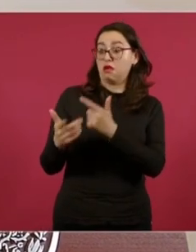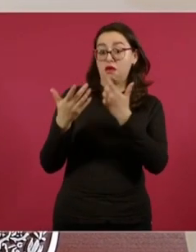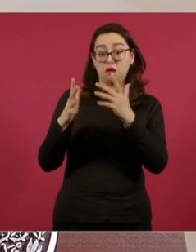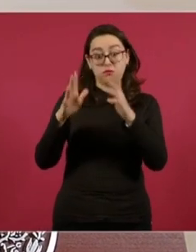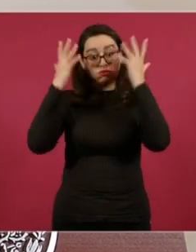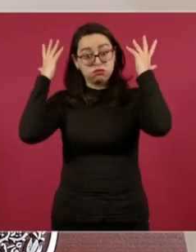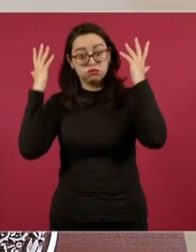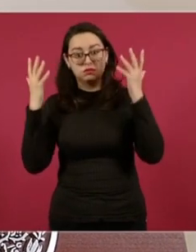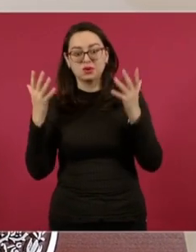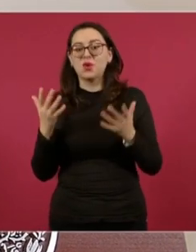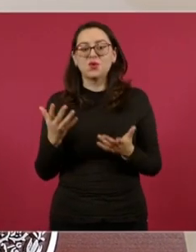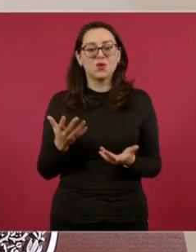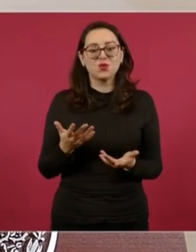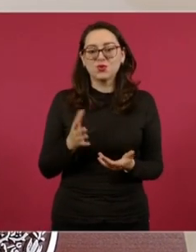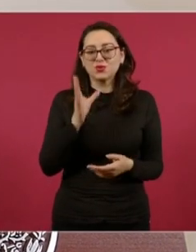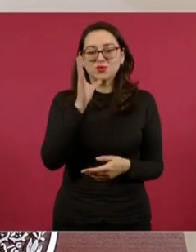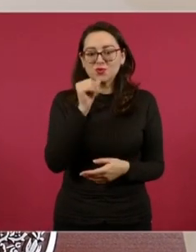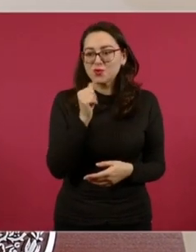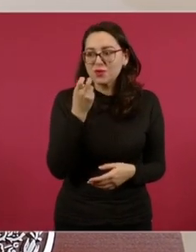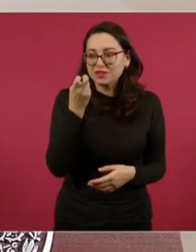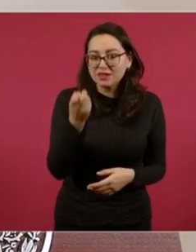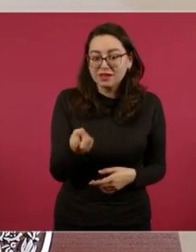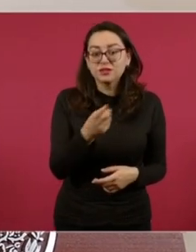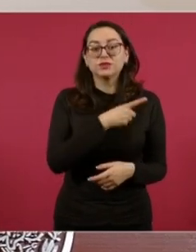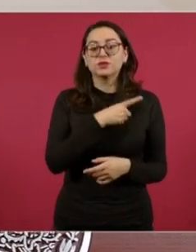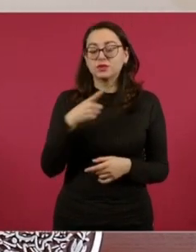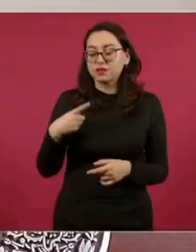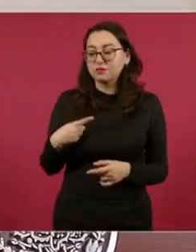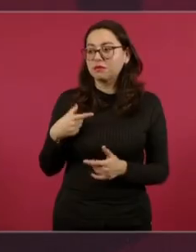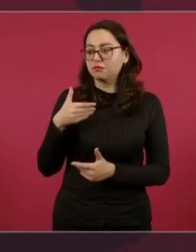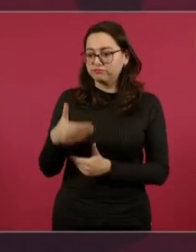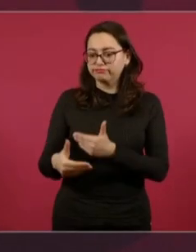Imagínense, tenemos que rehabilitar